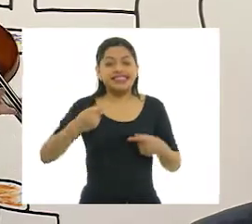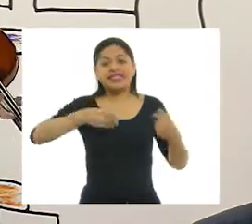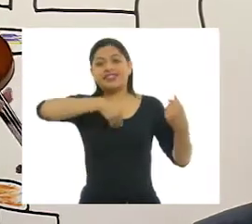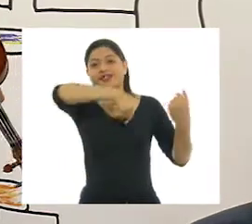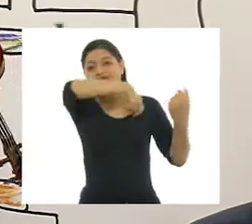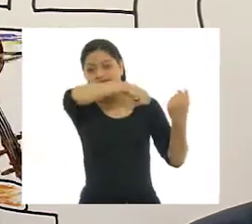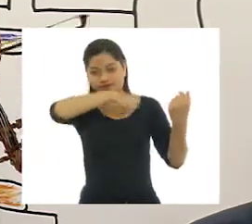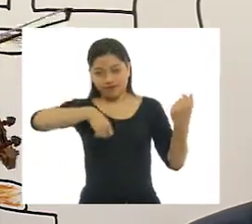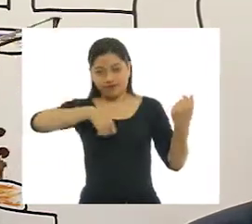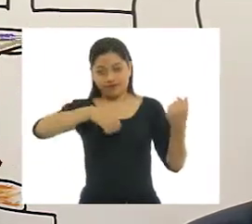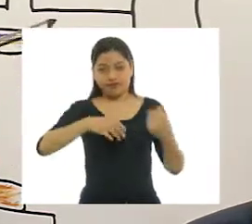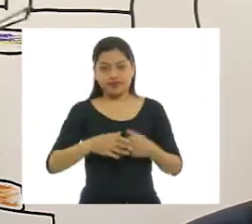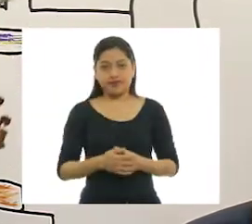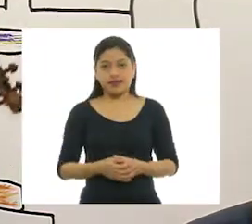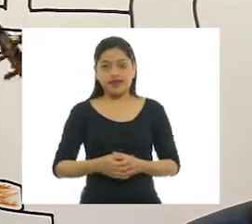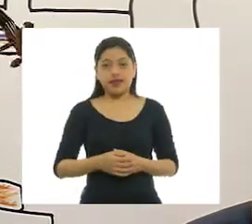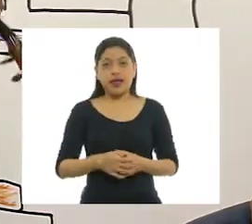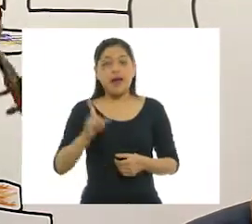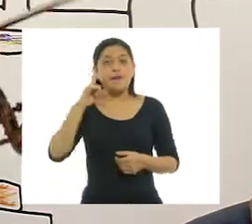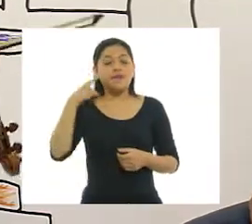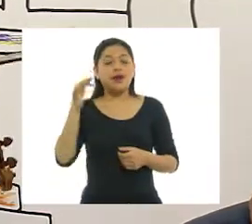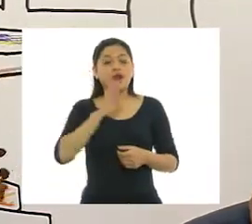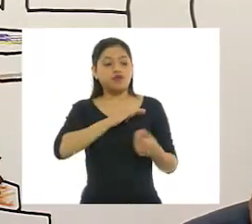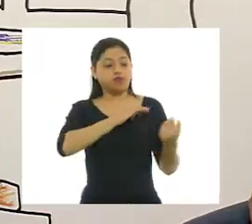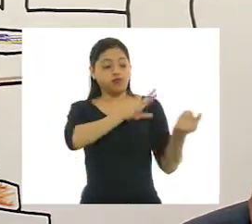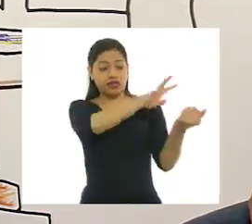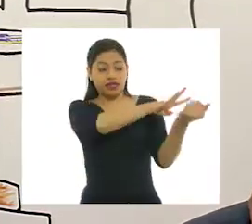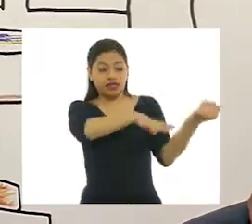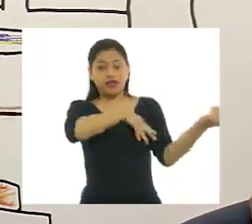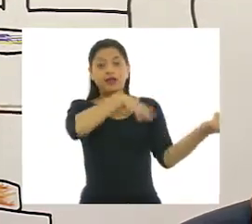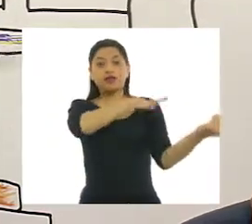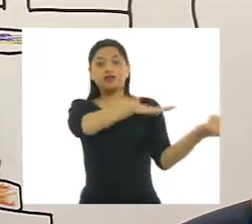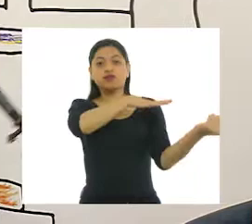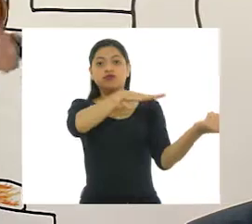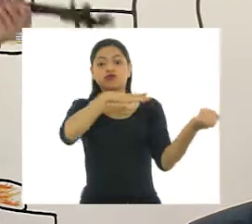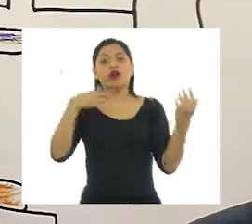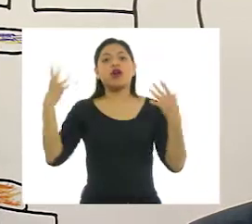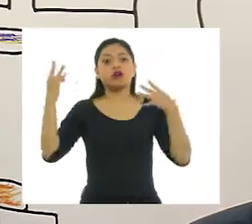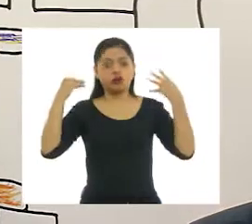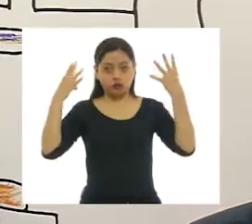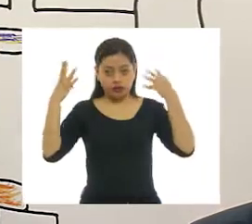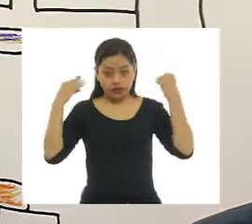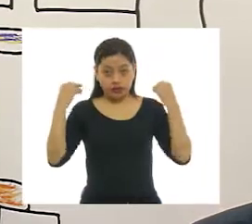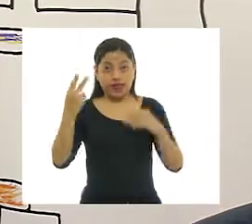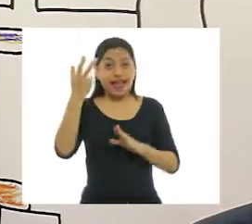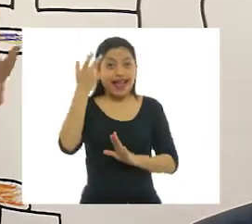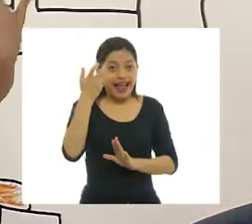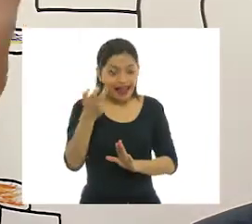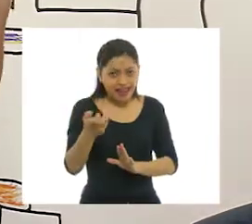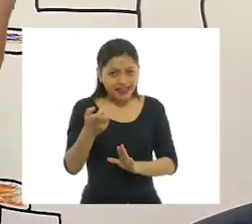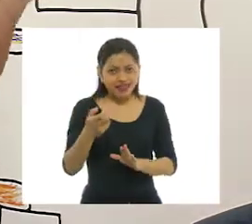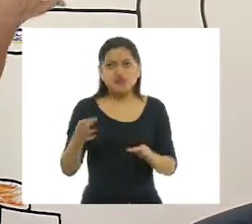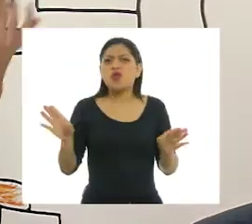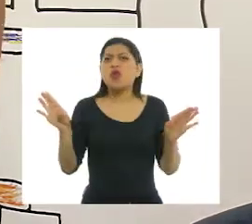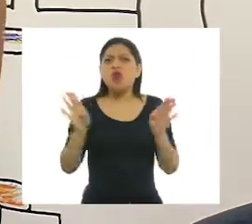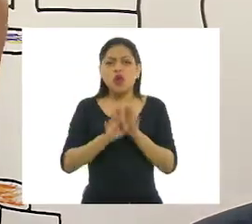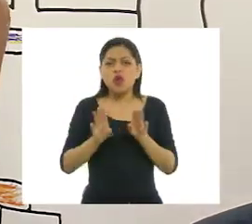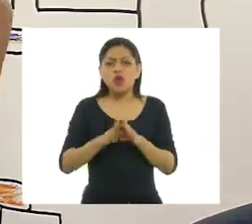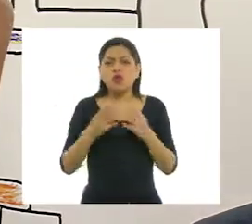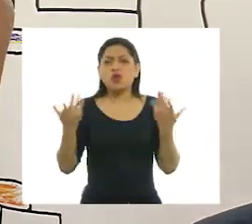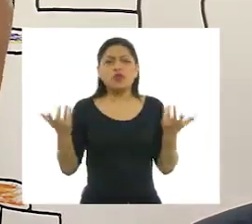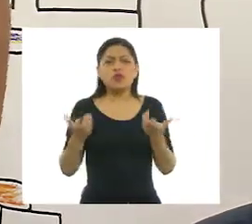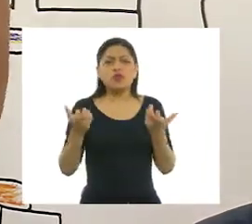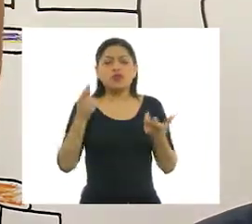frotar la cuerda con algo para que suenen los armónicos del instrumento. Okay. Eso, ¿con qué vamos a frotar las